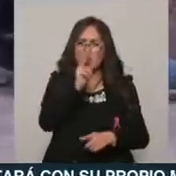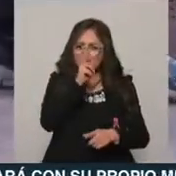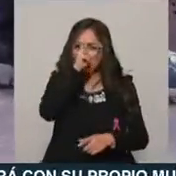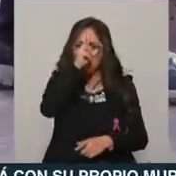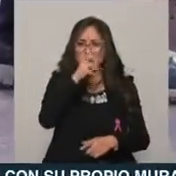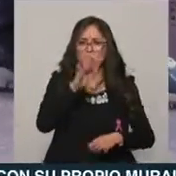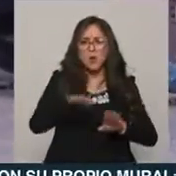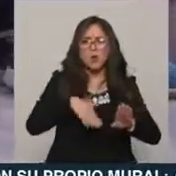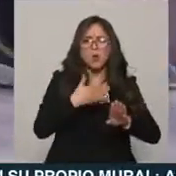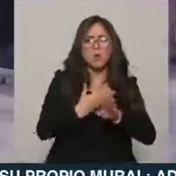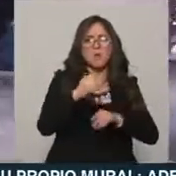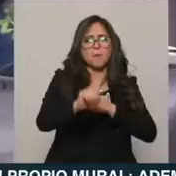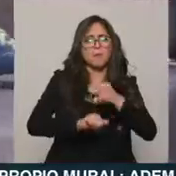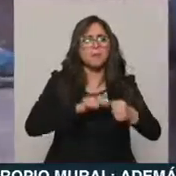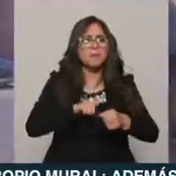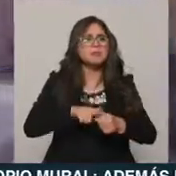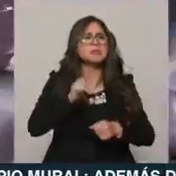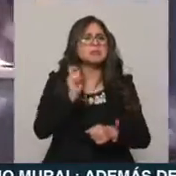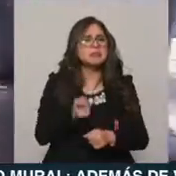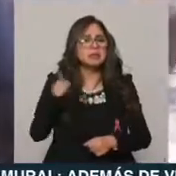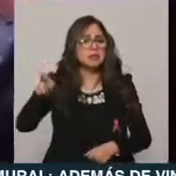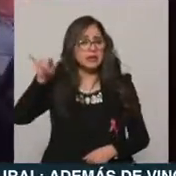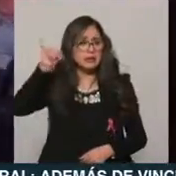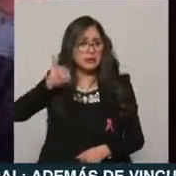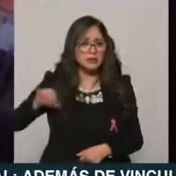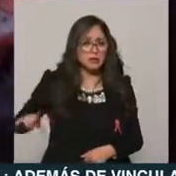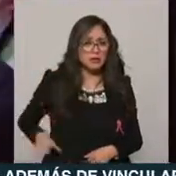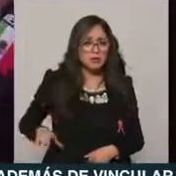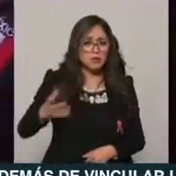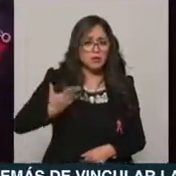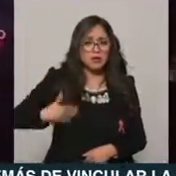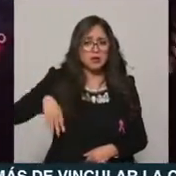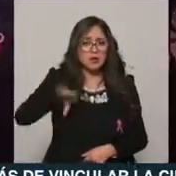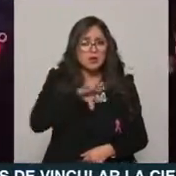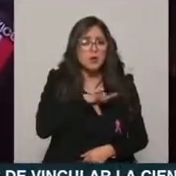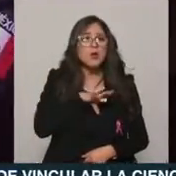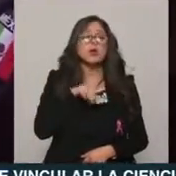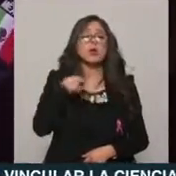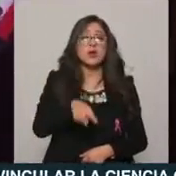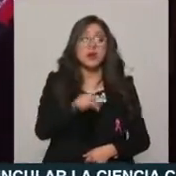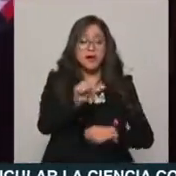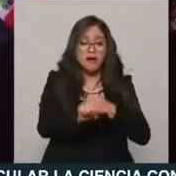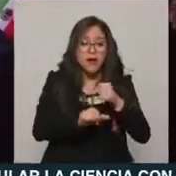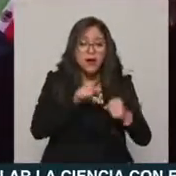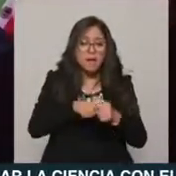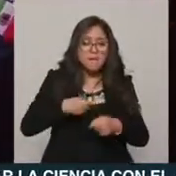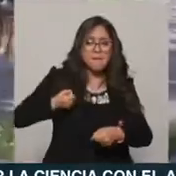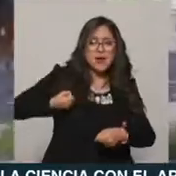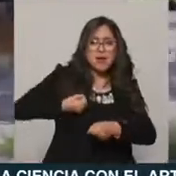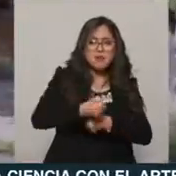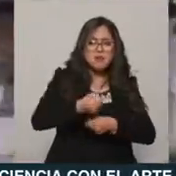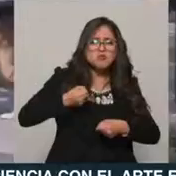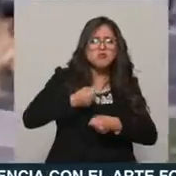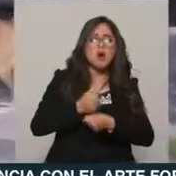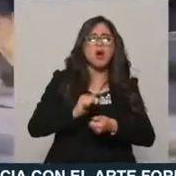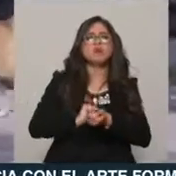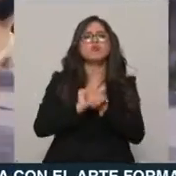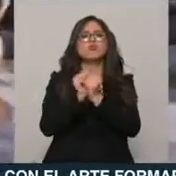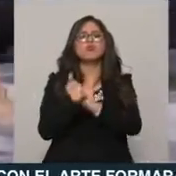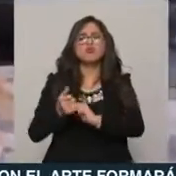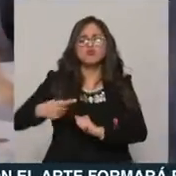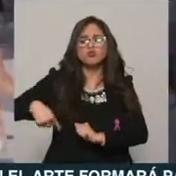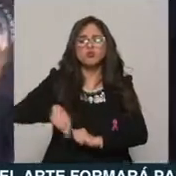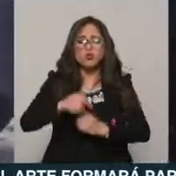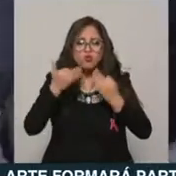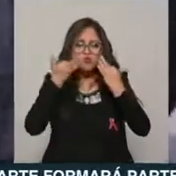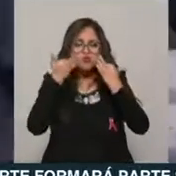los animales. Y es que de acuerdo con la jefa de gobierno Claudia Sheinbaum, cuando las mascotas son maltratadas, esto puede verse reflejado